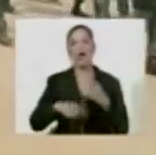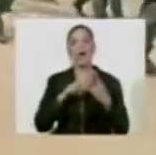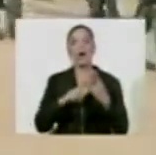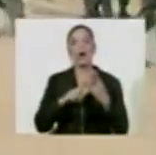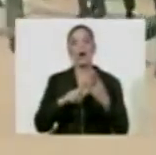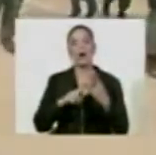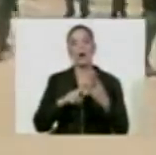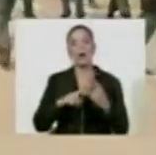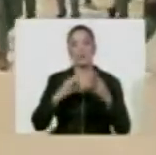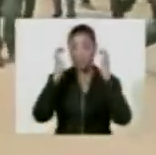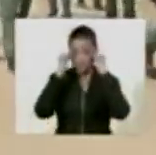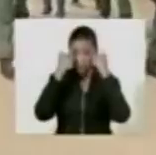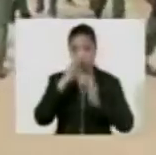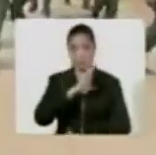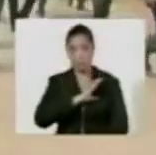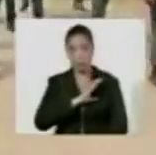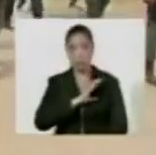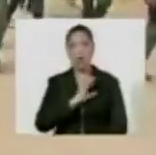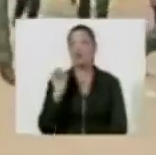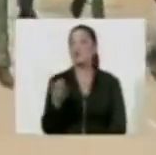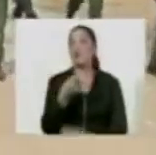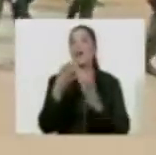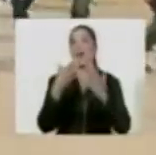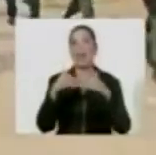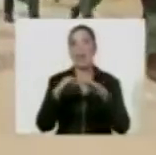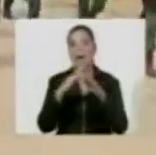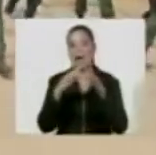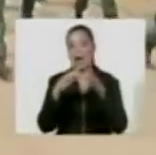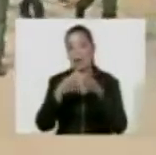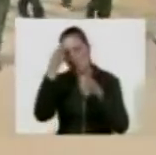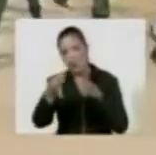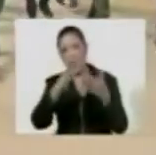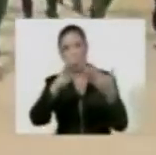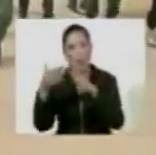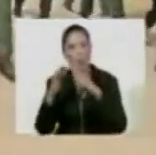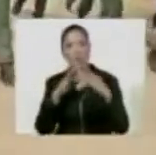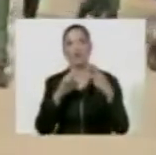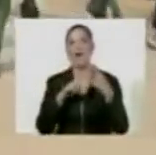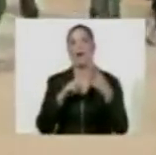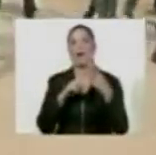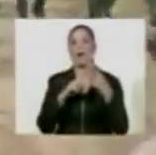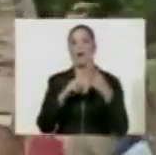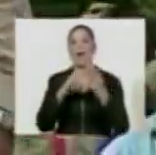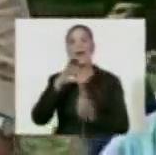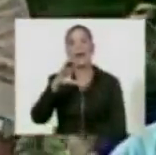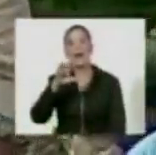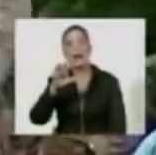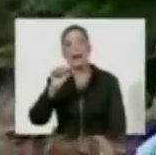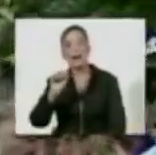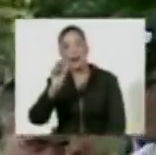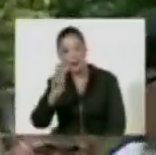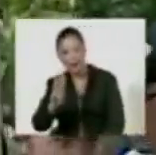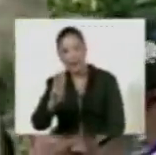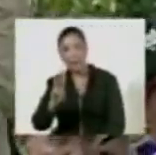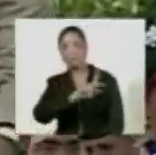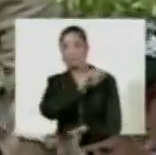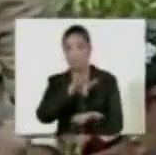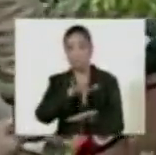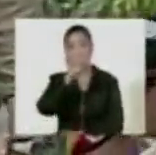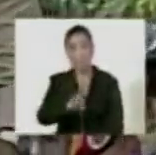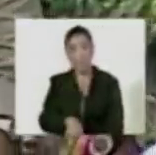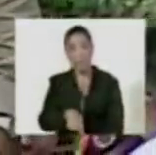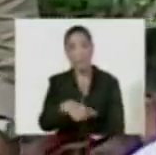Nacional Bolivariana, las comunidades organizadas, los consejos, los comités locales de abastecimiento y producción, así